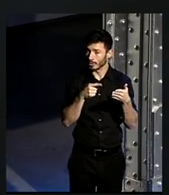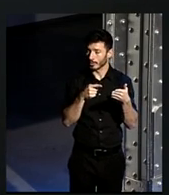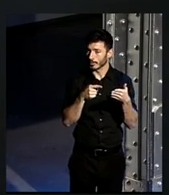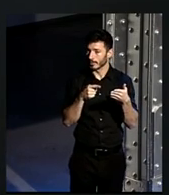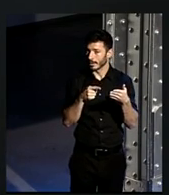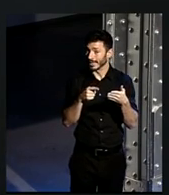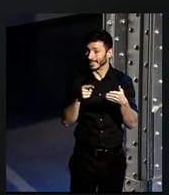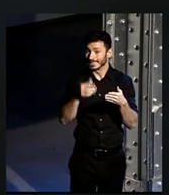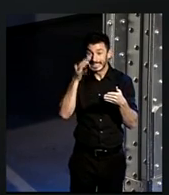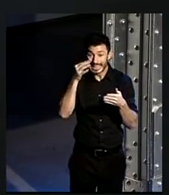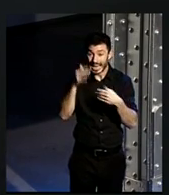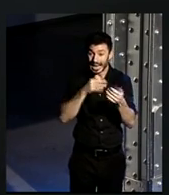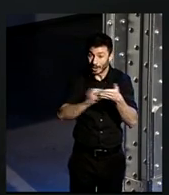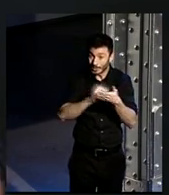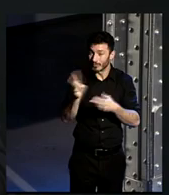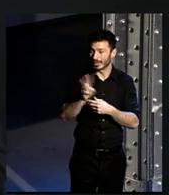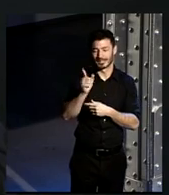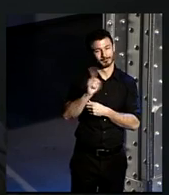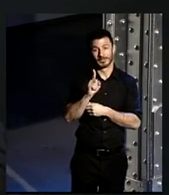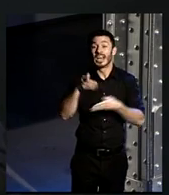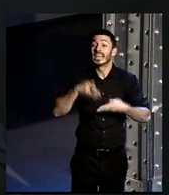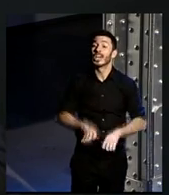es una obra de su hijo. Sí. Es decir, que